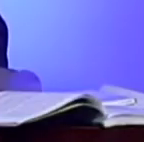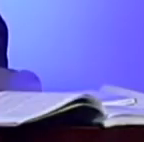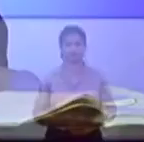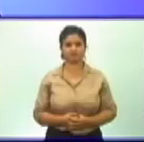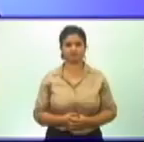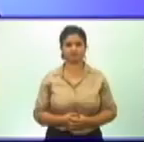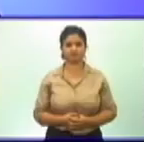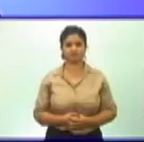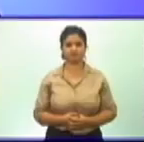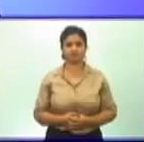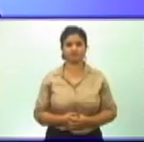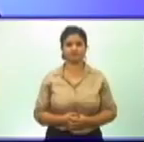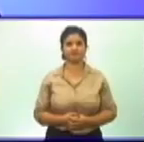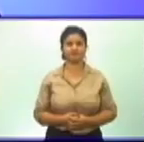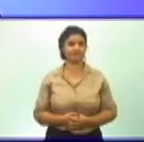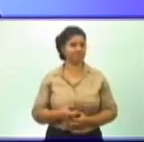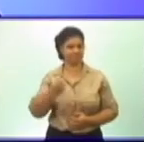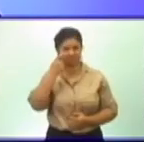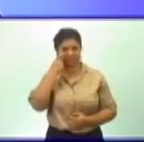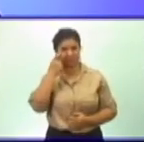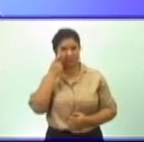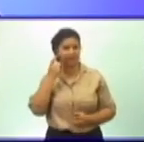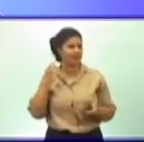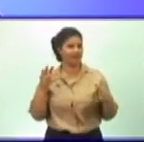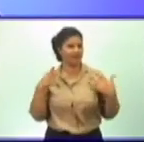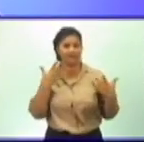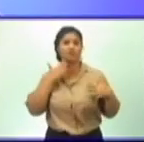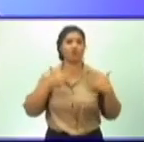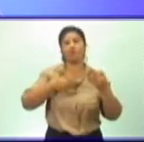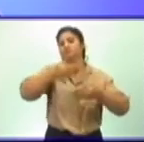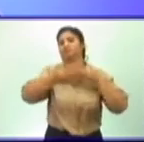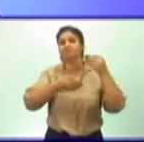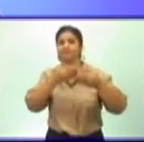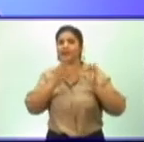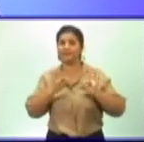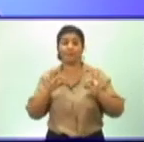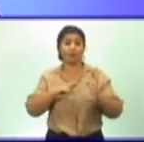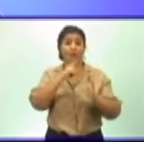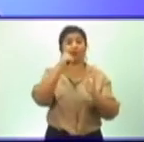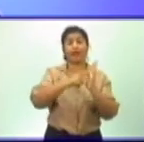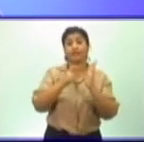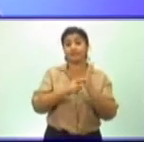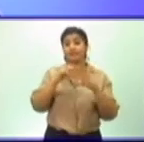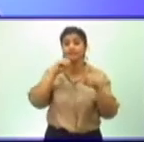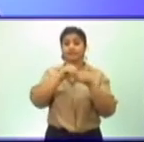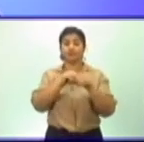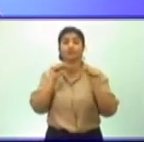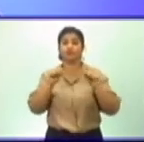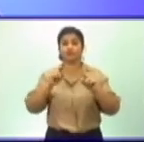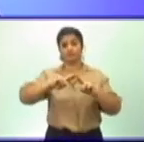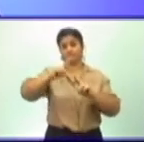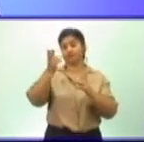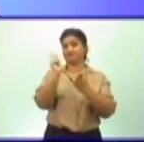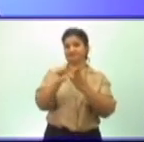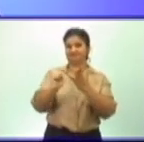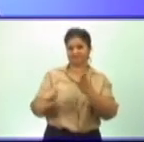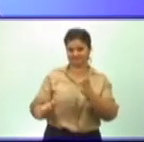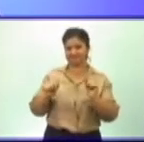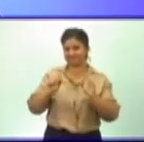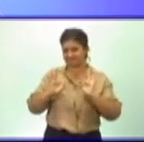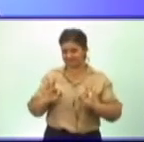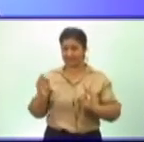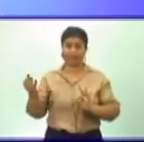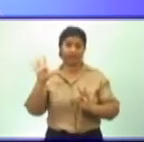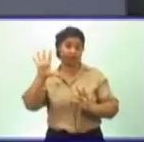Veamos entonces cómo se manifiestan cada uno de estos elementos que aparecen en las preguntas en el siguiente fragmento de